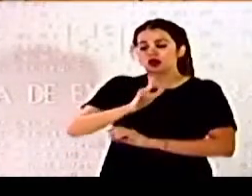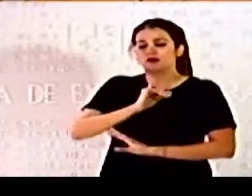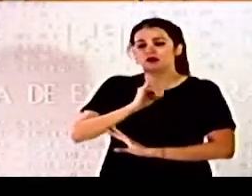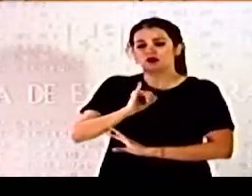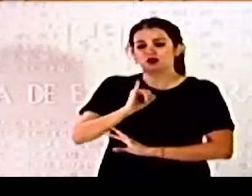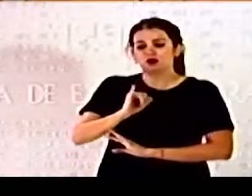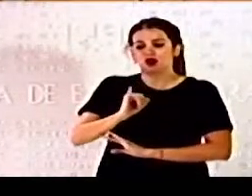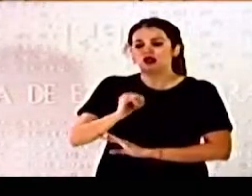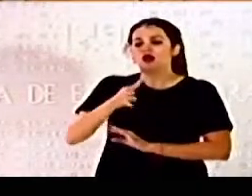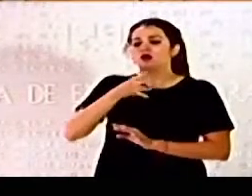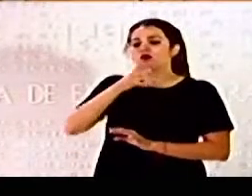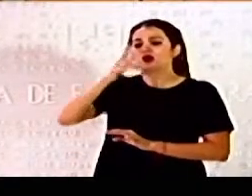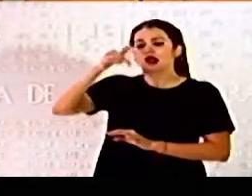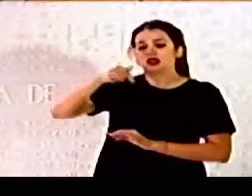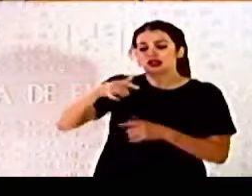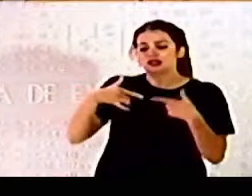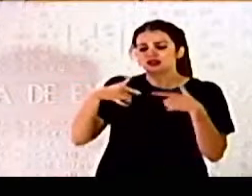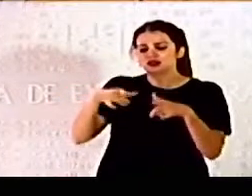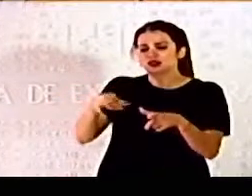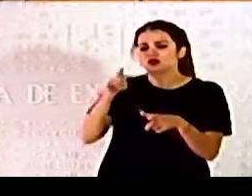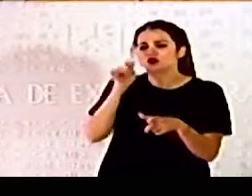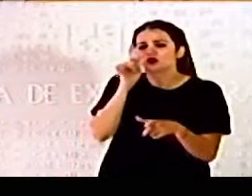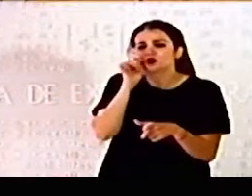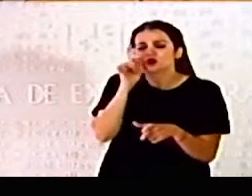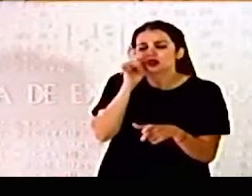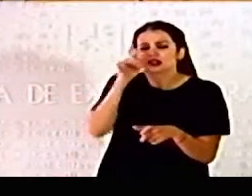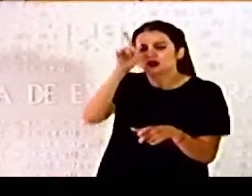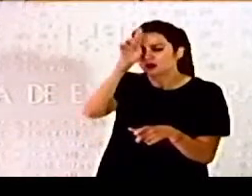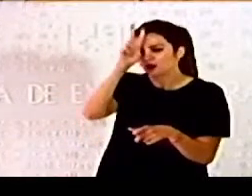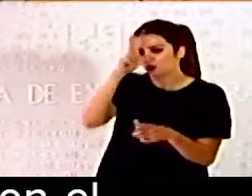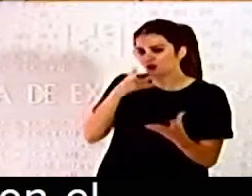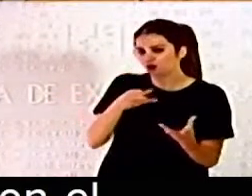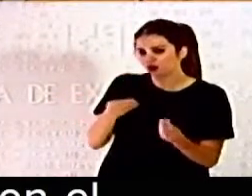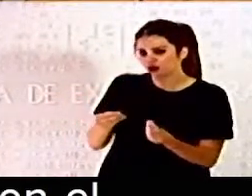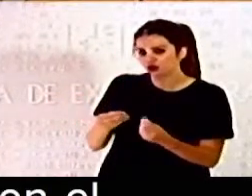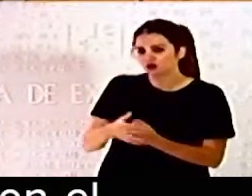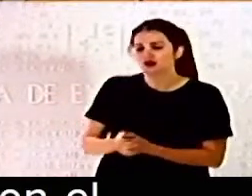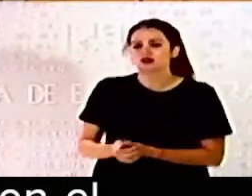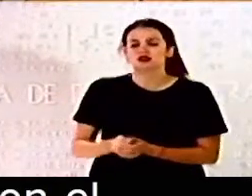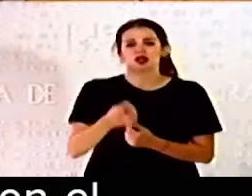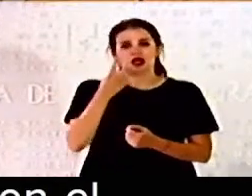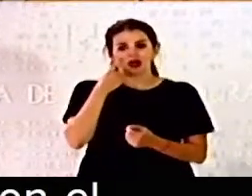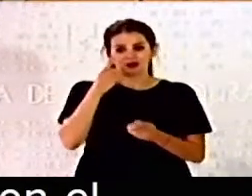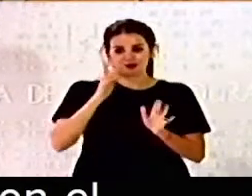sector turístico, muy preocupado. Vamos a ver.